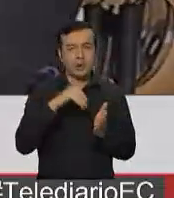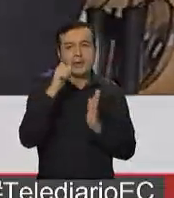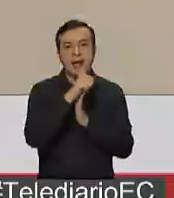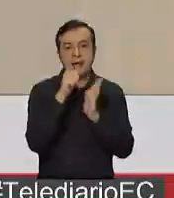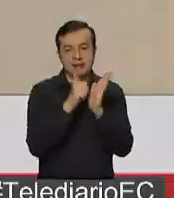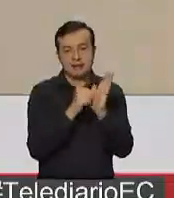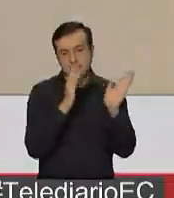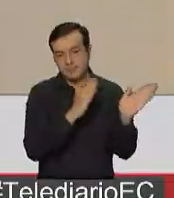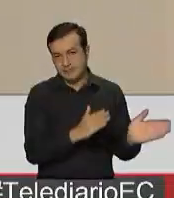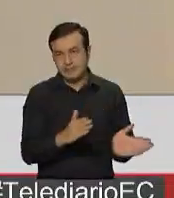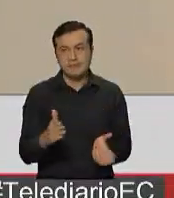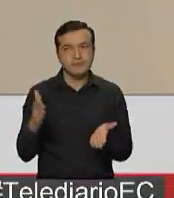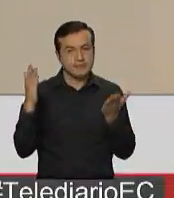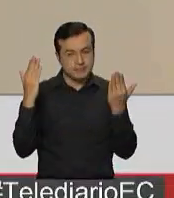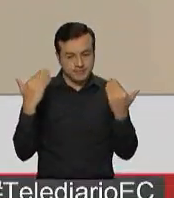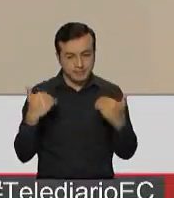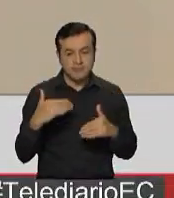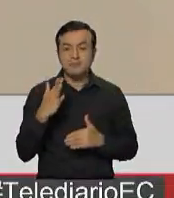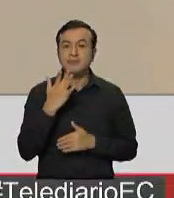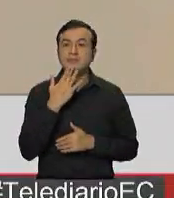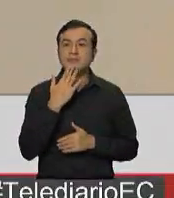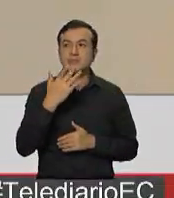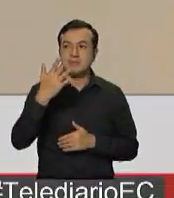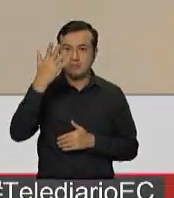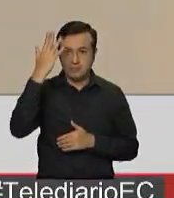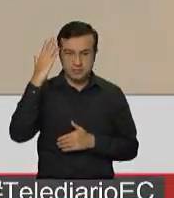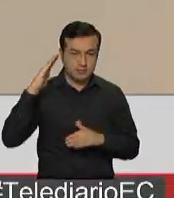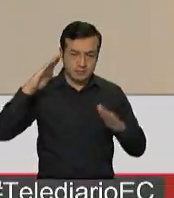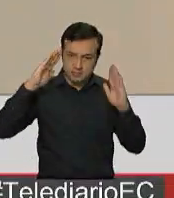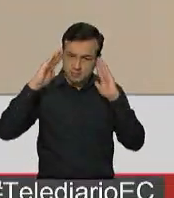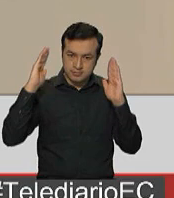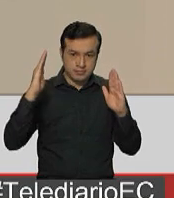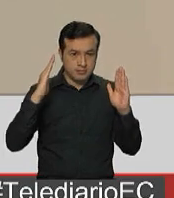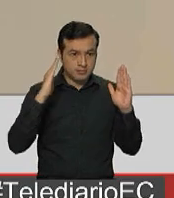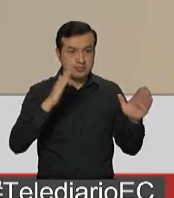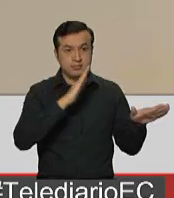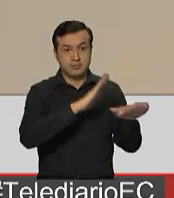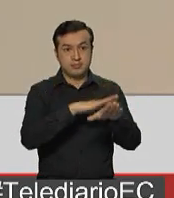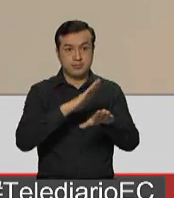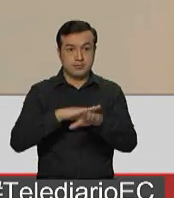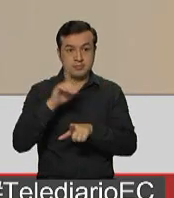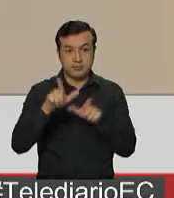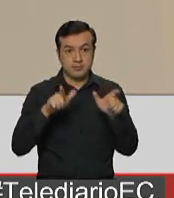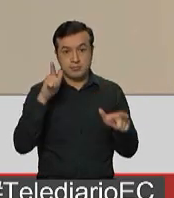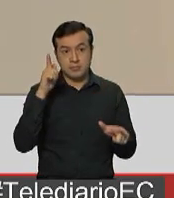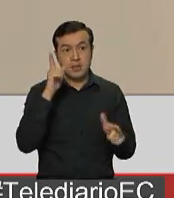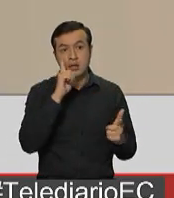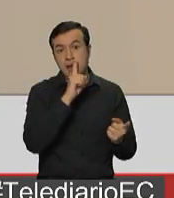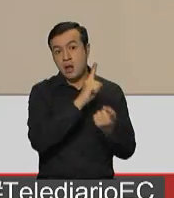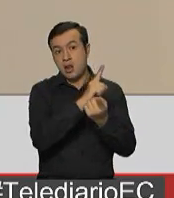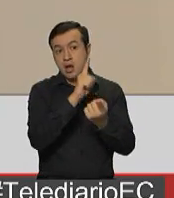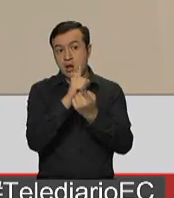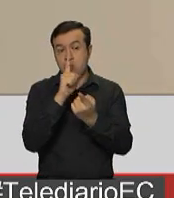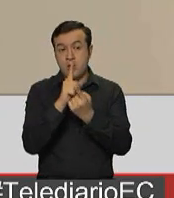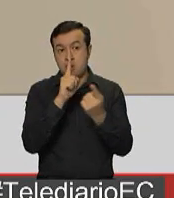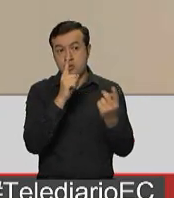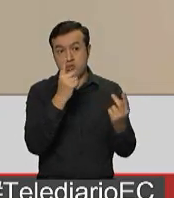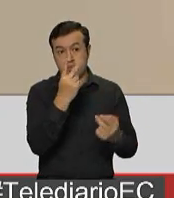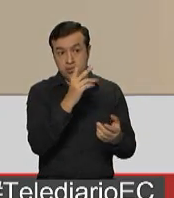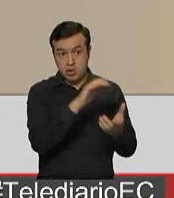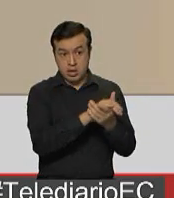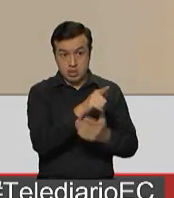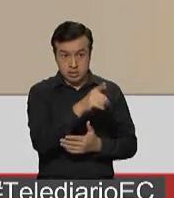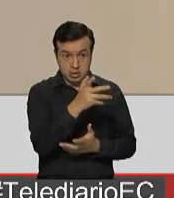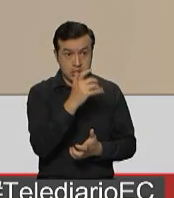y abril. Estamos ya en semáforo amarillo atendiendo y llamando, tomando contacto con cada una de las parejas para